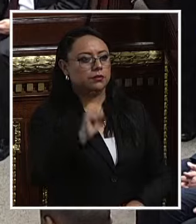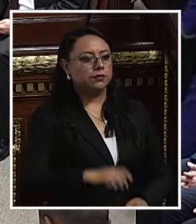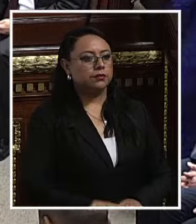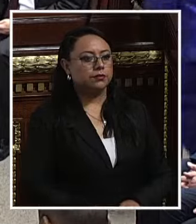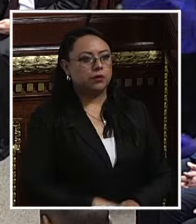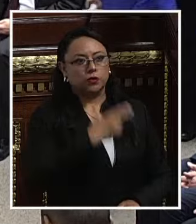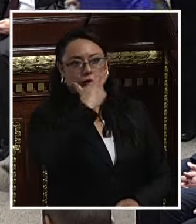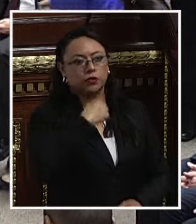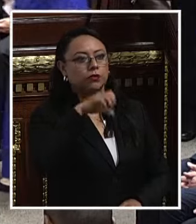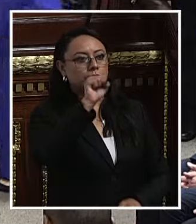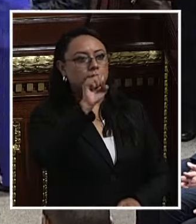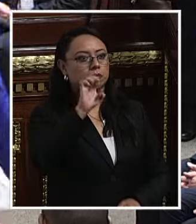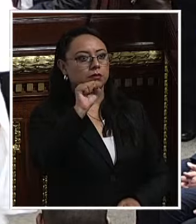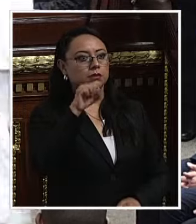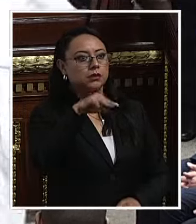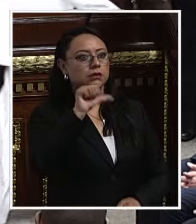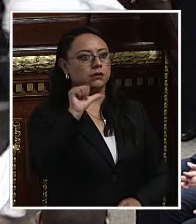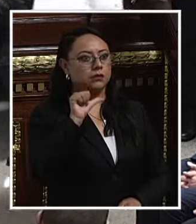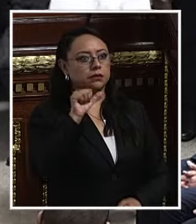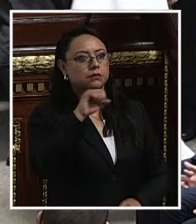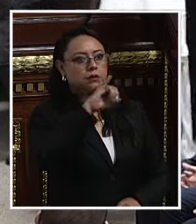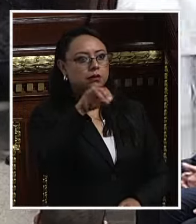Sesma Suárez Jesús.